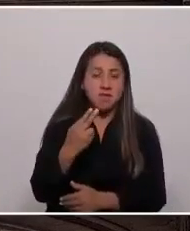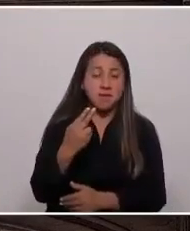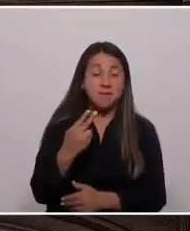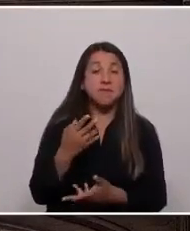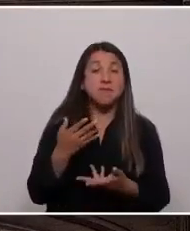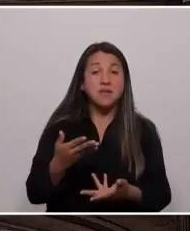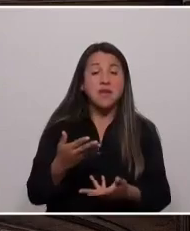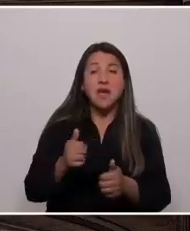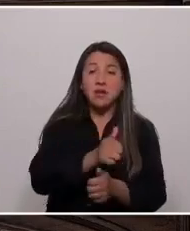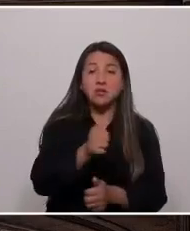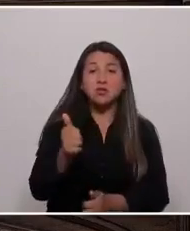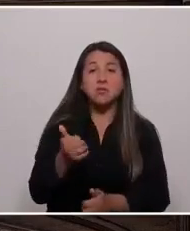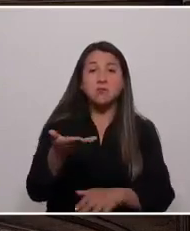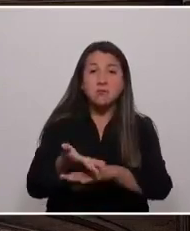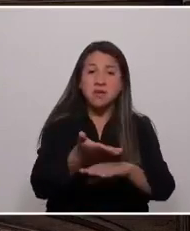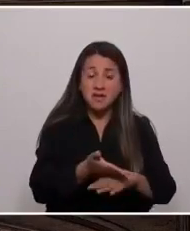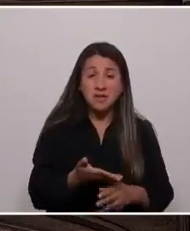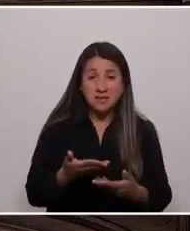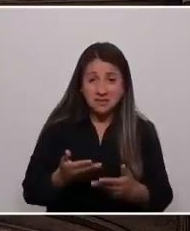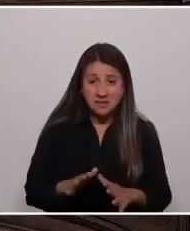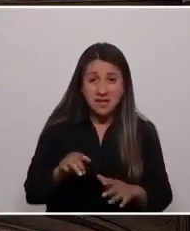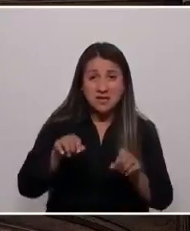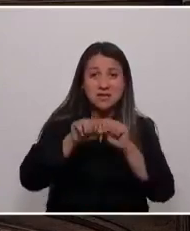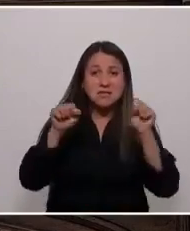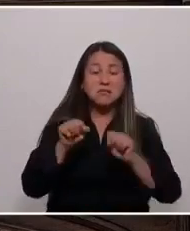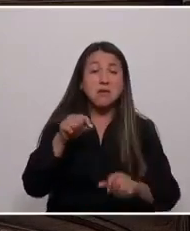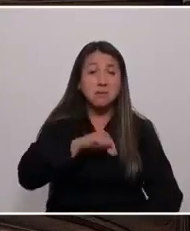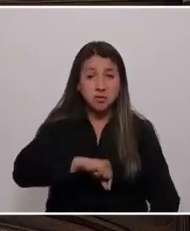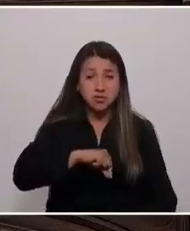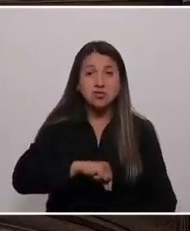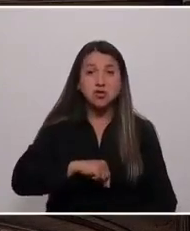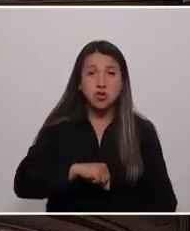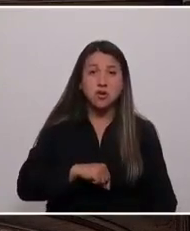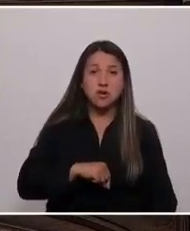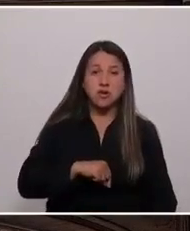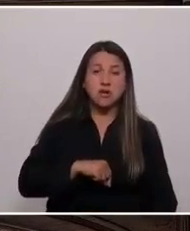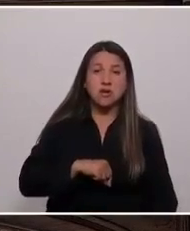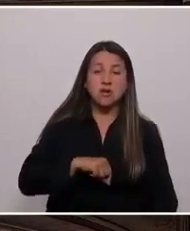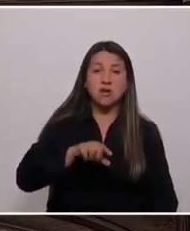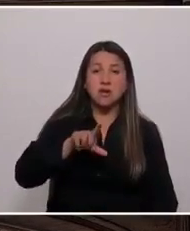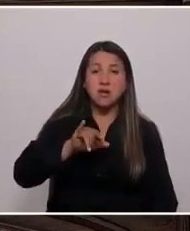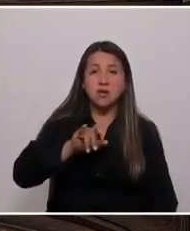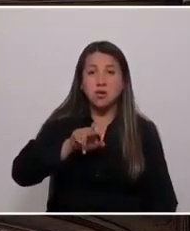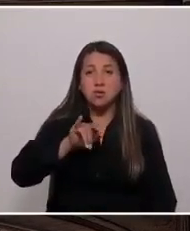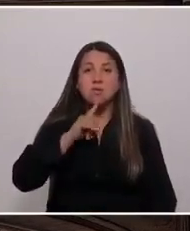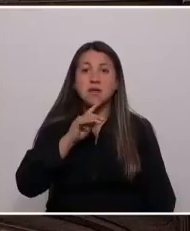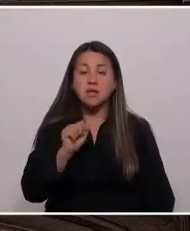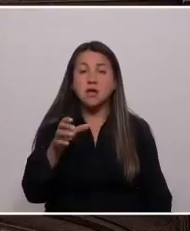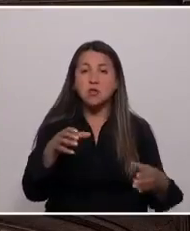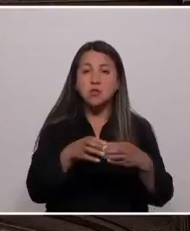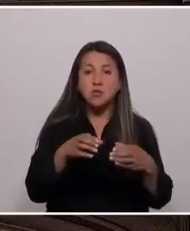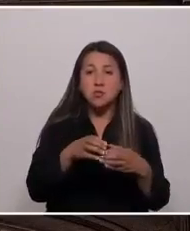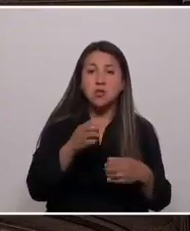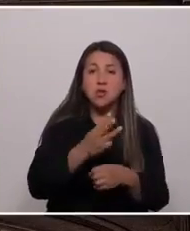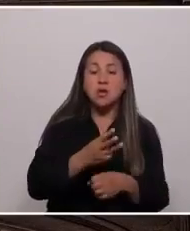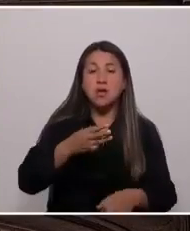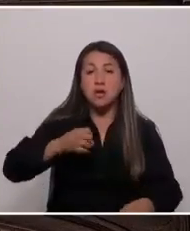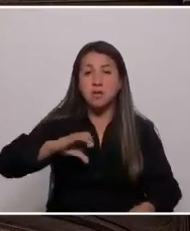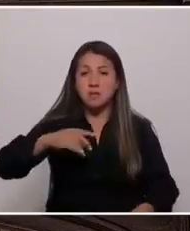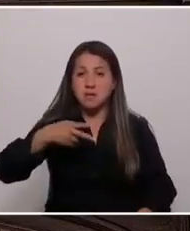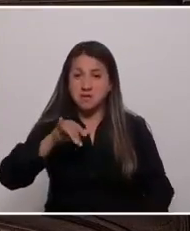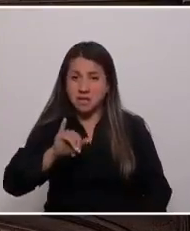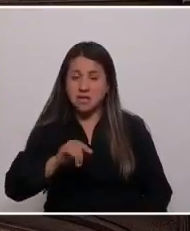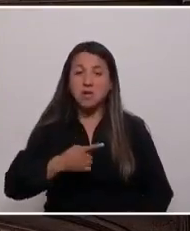quienes ya sufren de la barbarie de este sistema de pensiones a lupita dirigente del club de adultos mayores el quintal de matar y a maría cruz dirigente